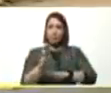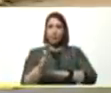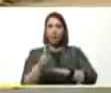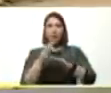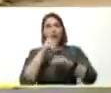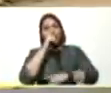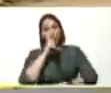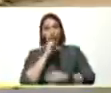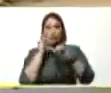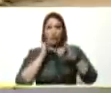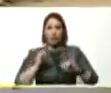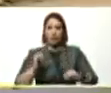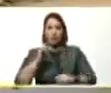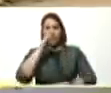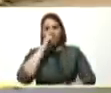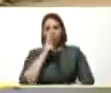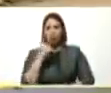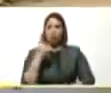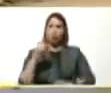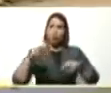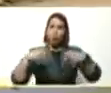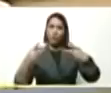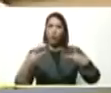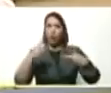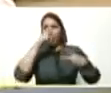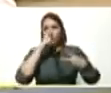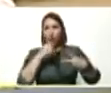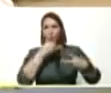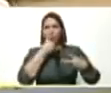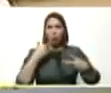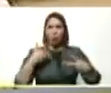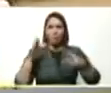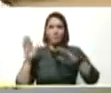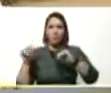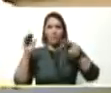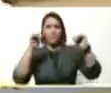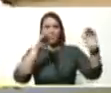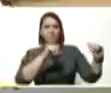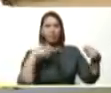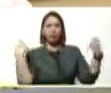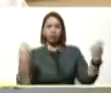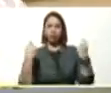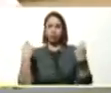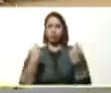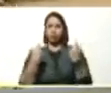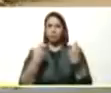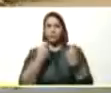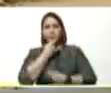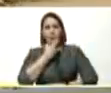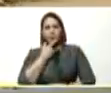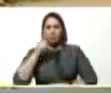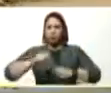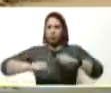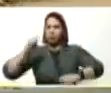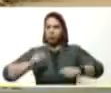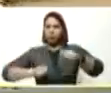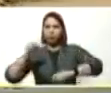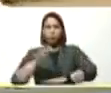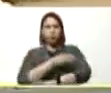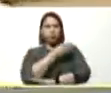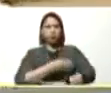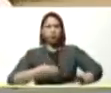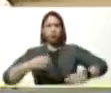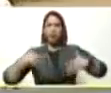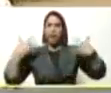feliz, año que viene, año mejor. Y despedimos esta jornada maravillosa con gaita, con música,